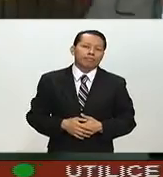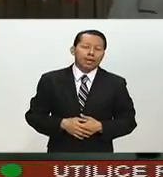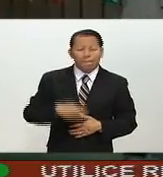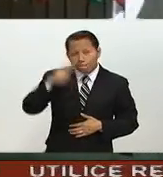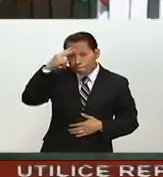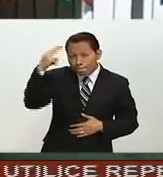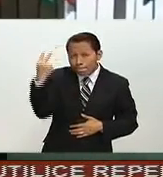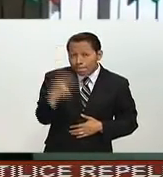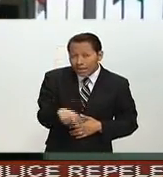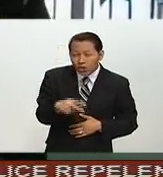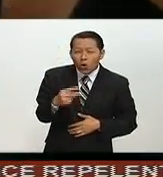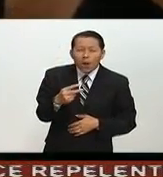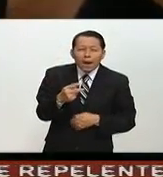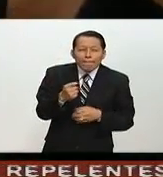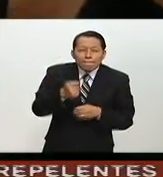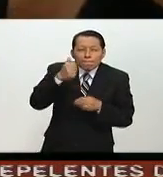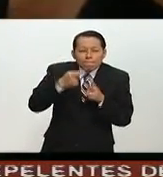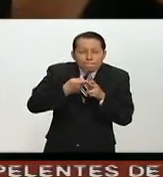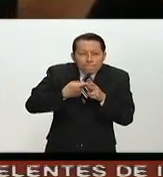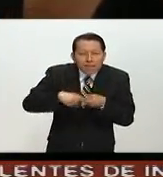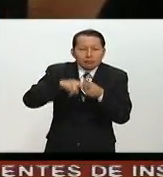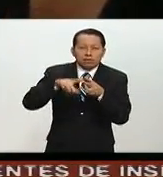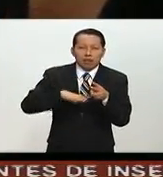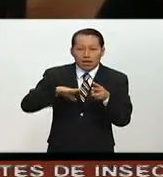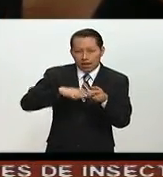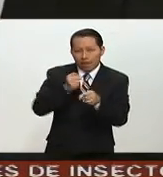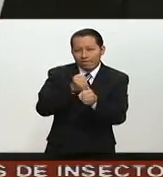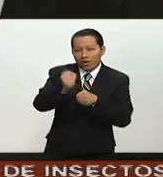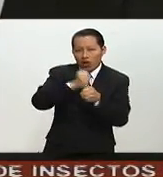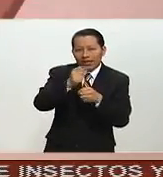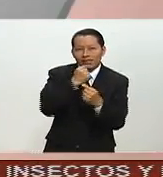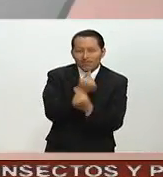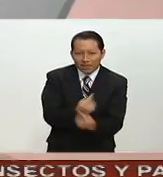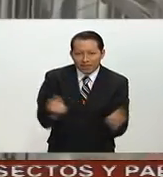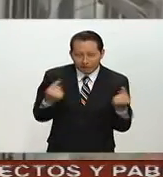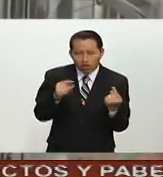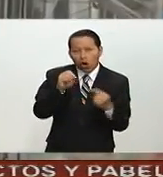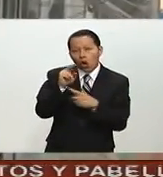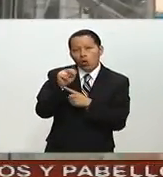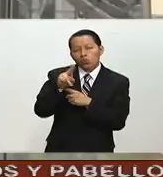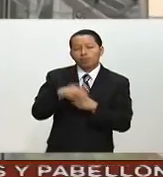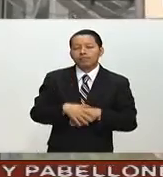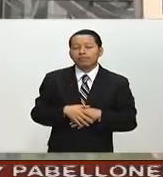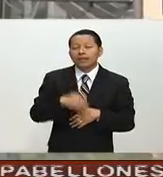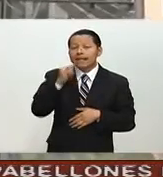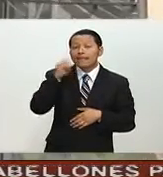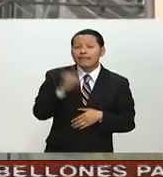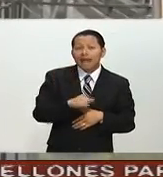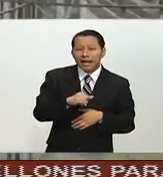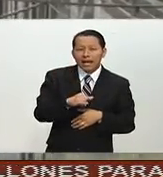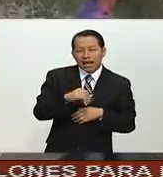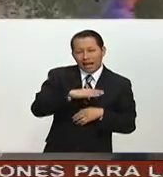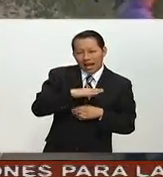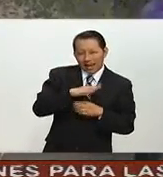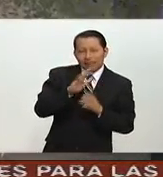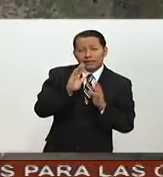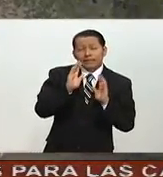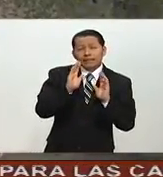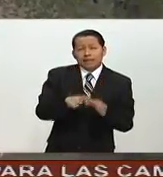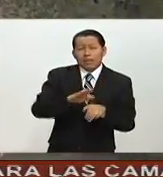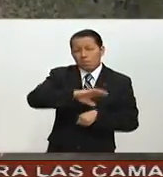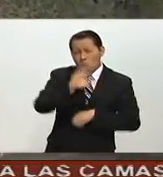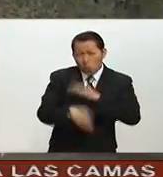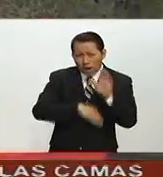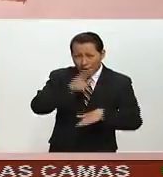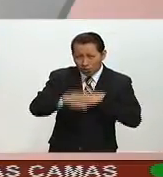México, pionero en alianza contra la violencia infantil, se anuncia ante la ONU. En Italia, asciende a 27 muertos por el choque de